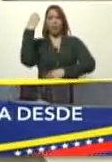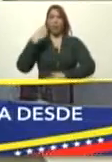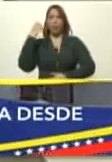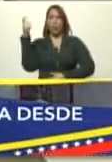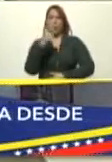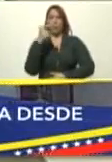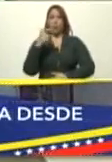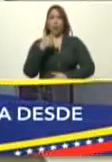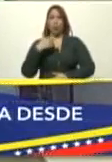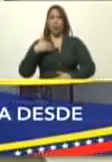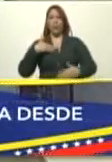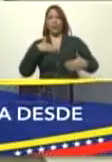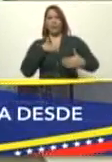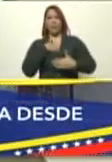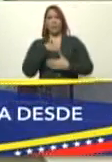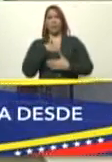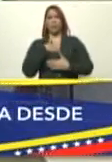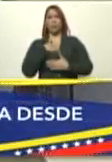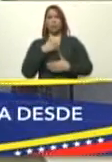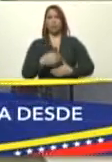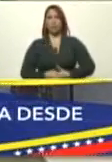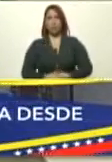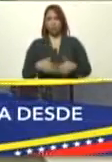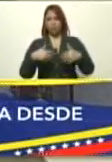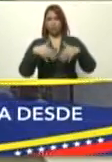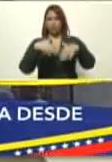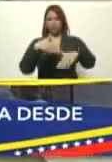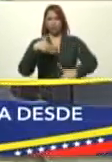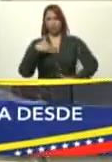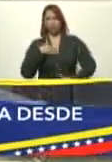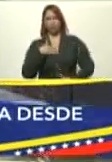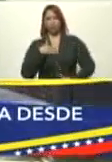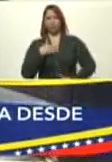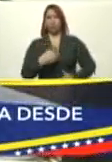¡Cuánta destrucción! Las tropas de Napoleón entraron a Rusia,